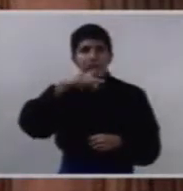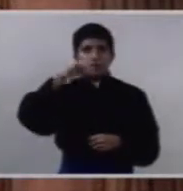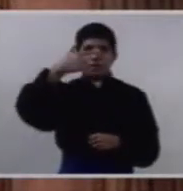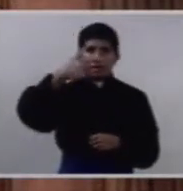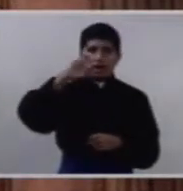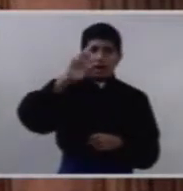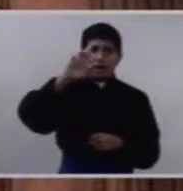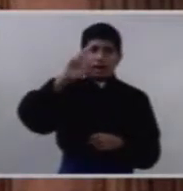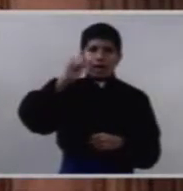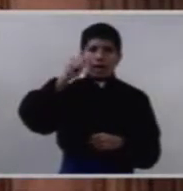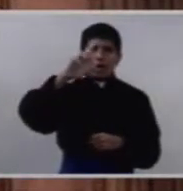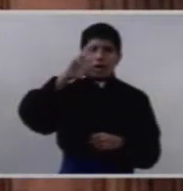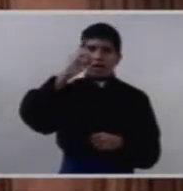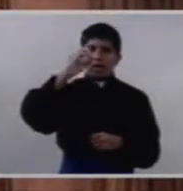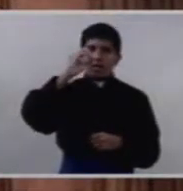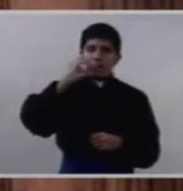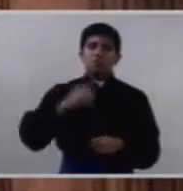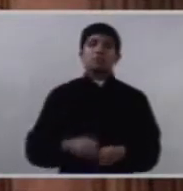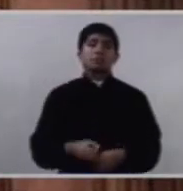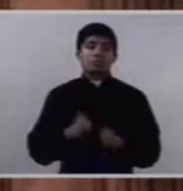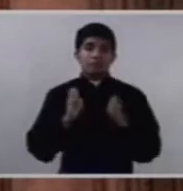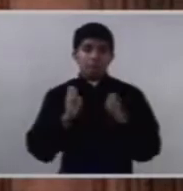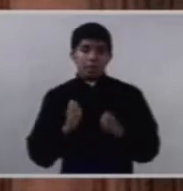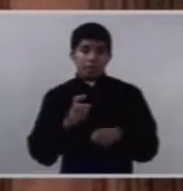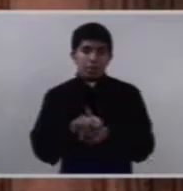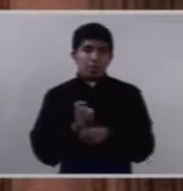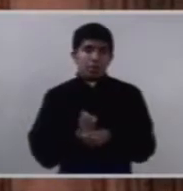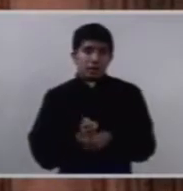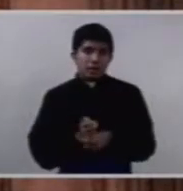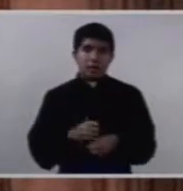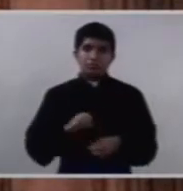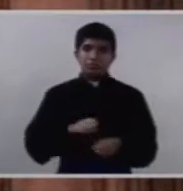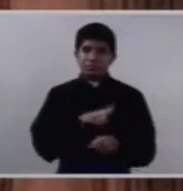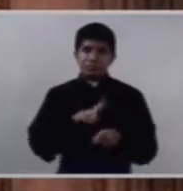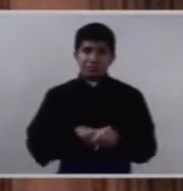Y también tenemos unos invitados muy especiales,